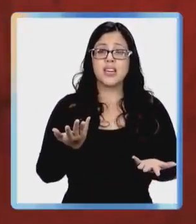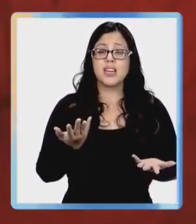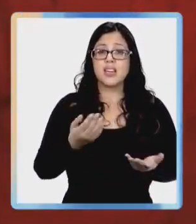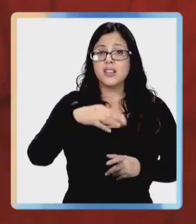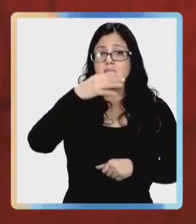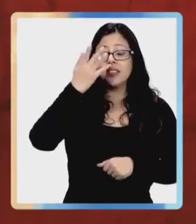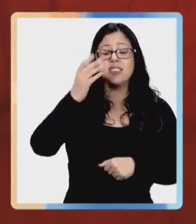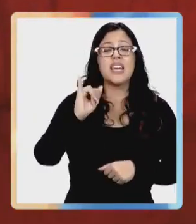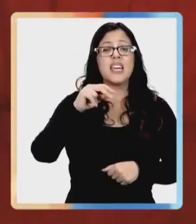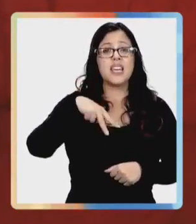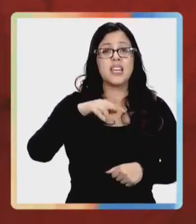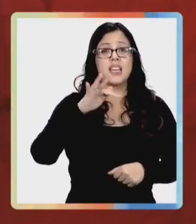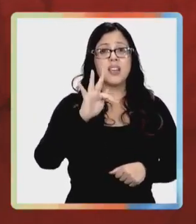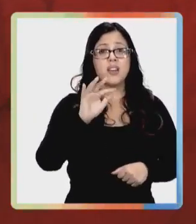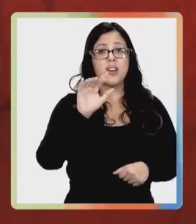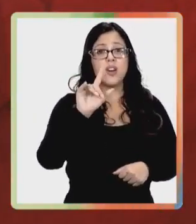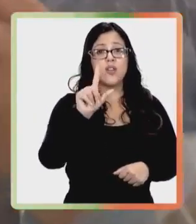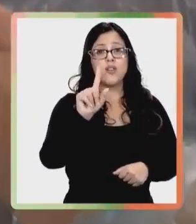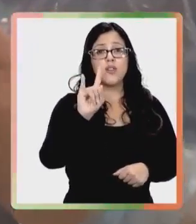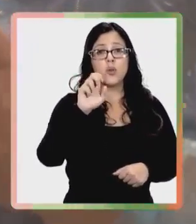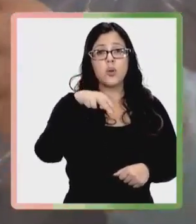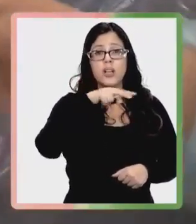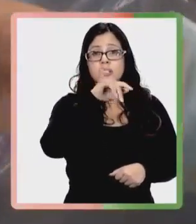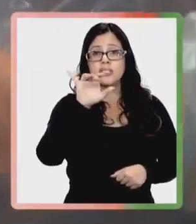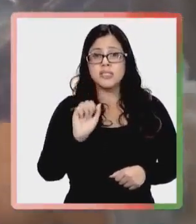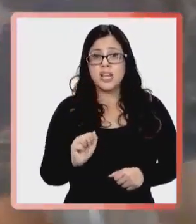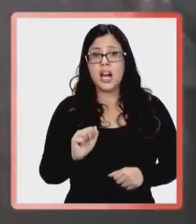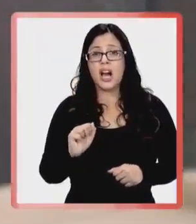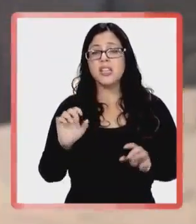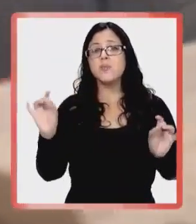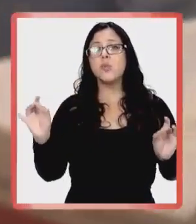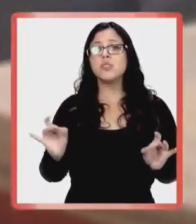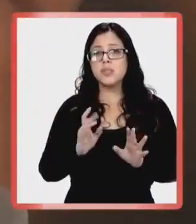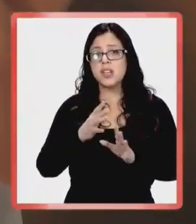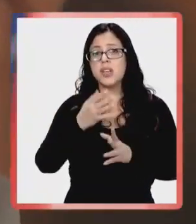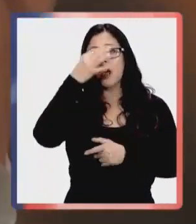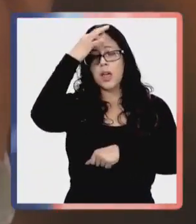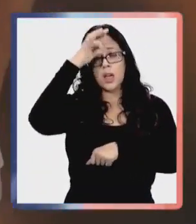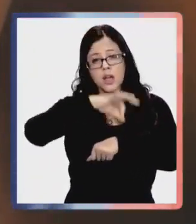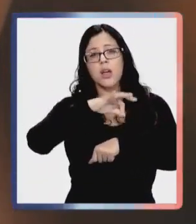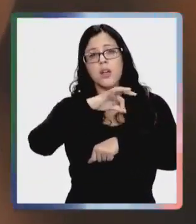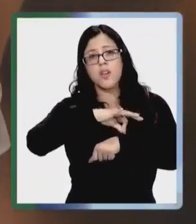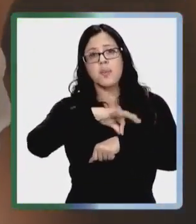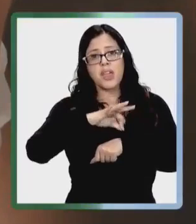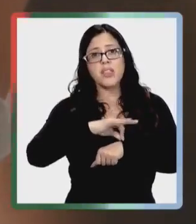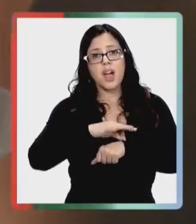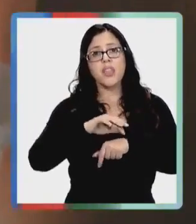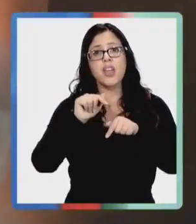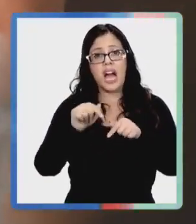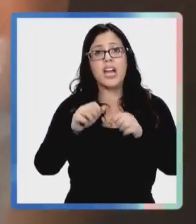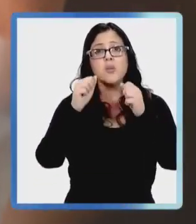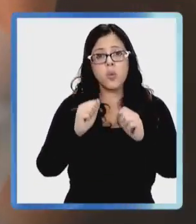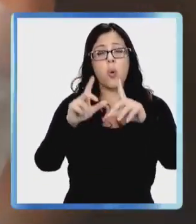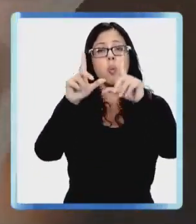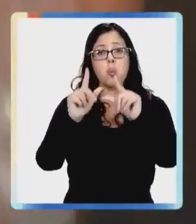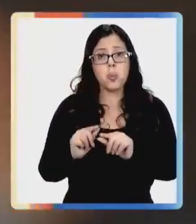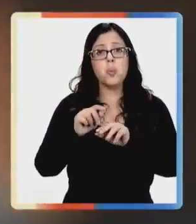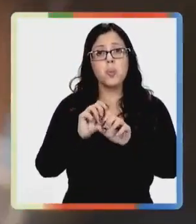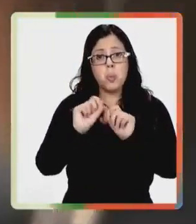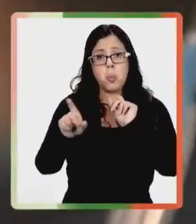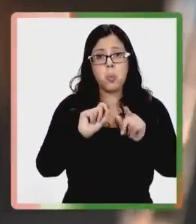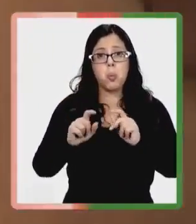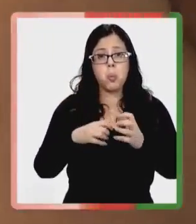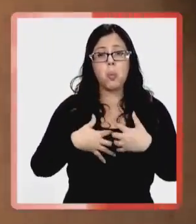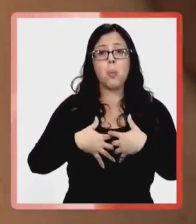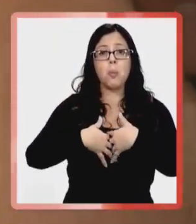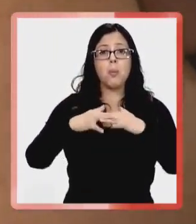las influencias, que pueden disminuir la posibilidad de incluso de enfermarse, hacer una enfermedad sintomática, es decir, tiene también capacidad de protección. Pero mucha gente